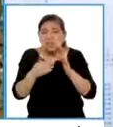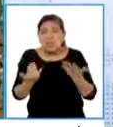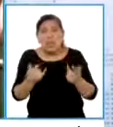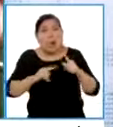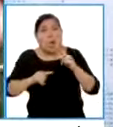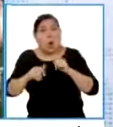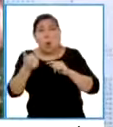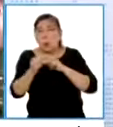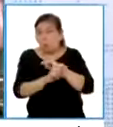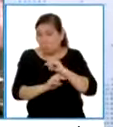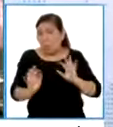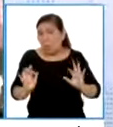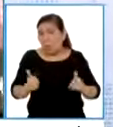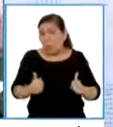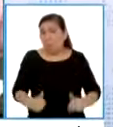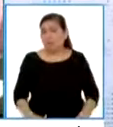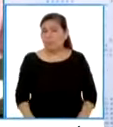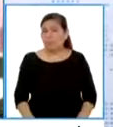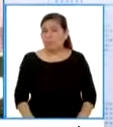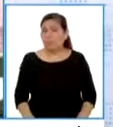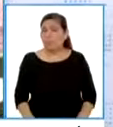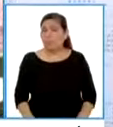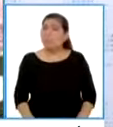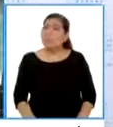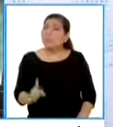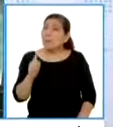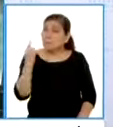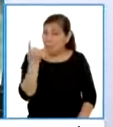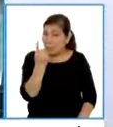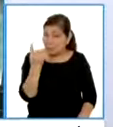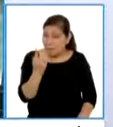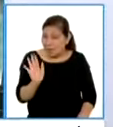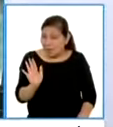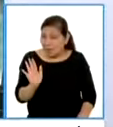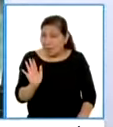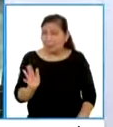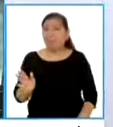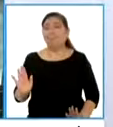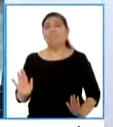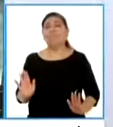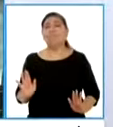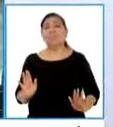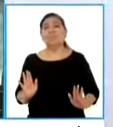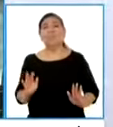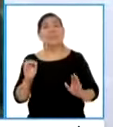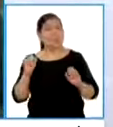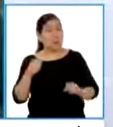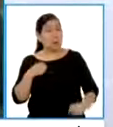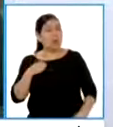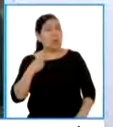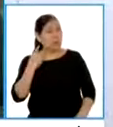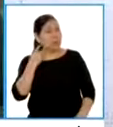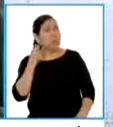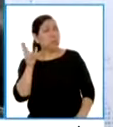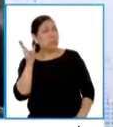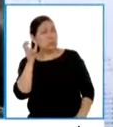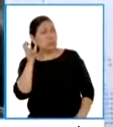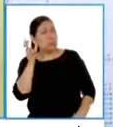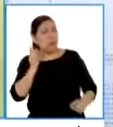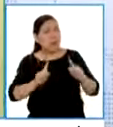pasando en algunos otros países. Bueno, en primer lugar, una precisión. He escuchado